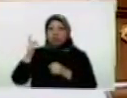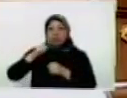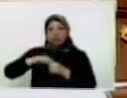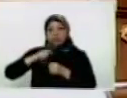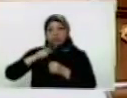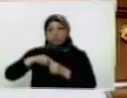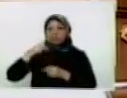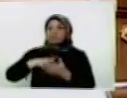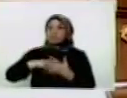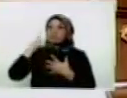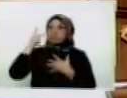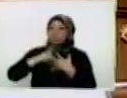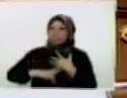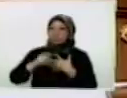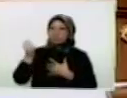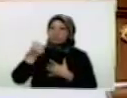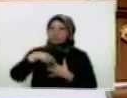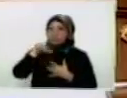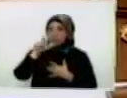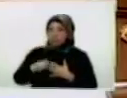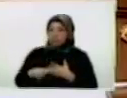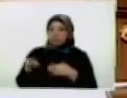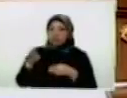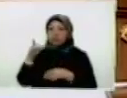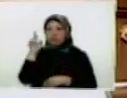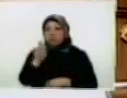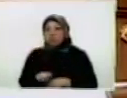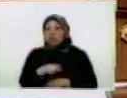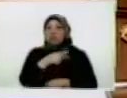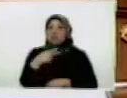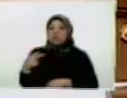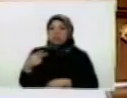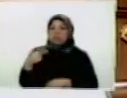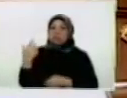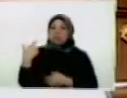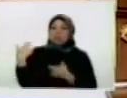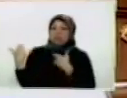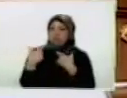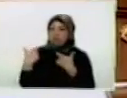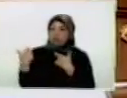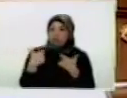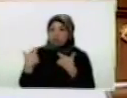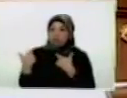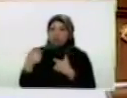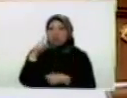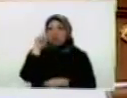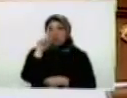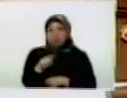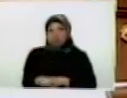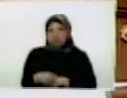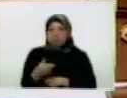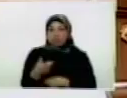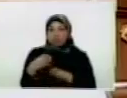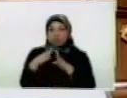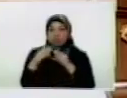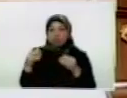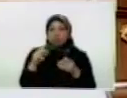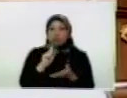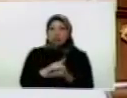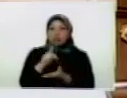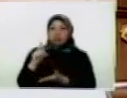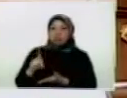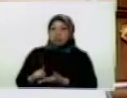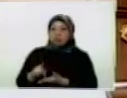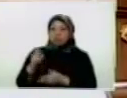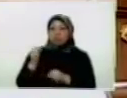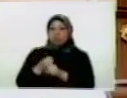y las propuestas aprobadas o negadas que hayan existido en el curso del debate, así como también toda la asistencia de las y